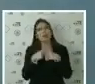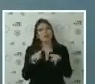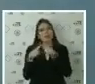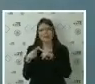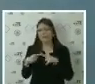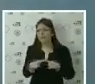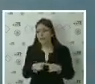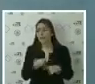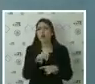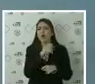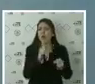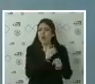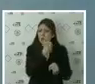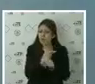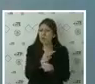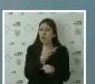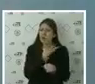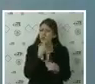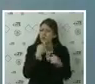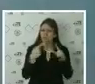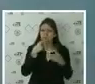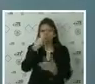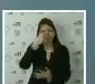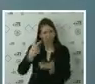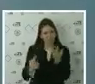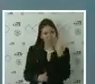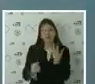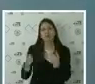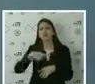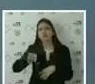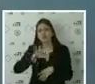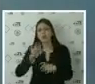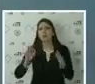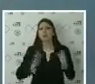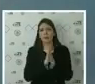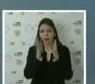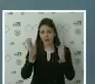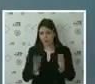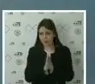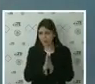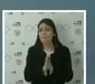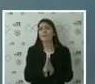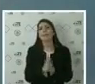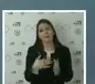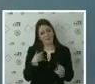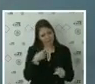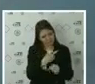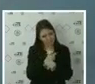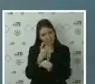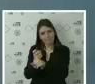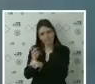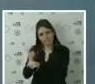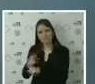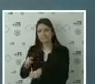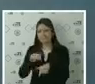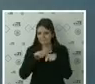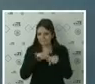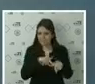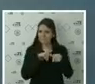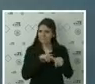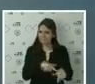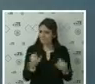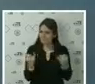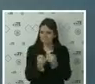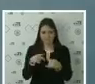de oportunidades donde podemos de cierta manera incidir y participar. Entonces yo los invitaría a que sigamos con este tipo de ejercicios,